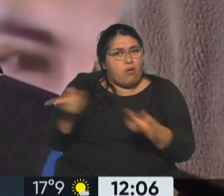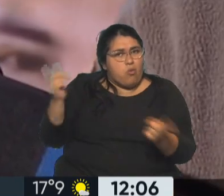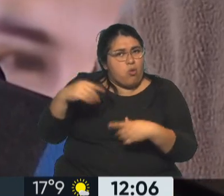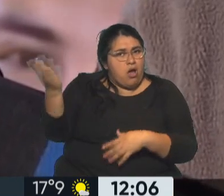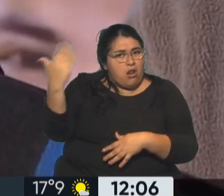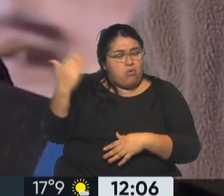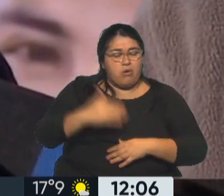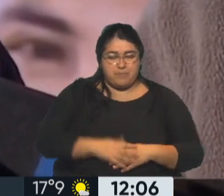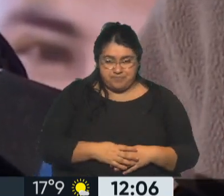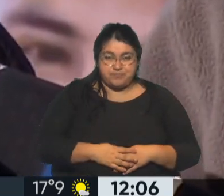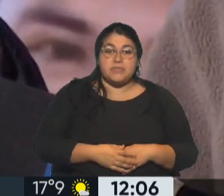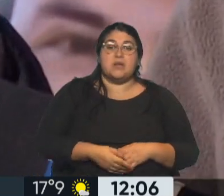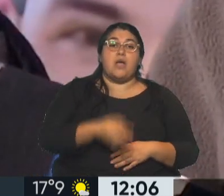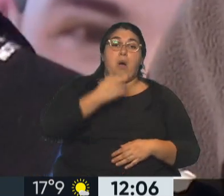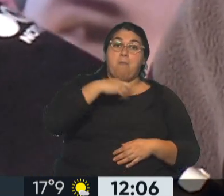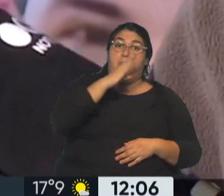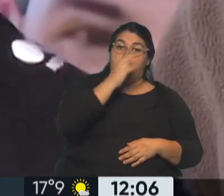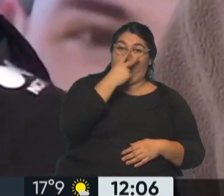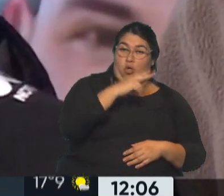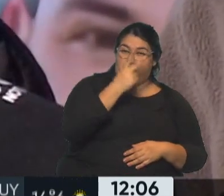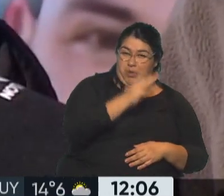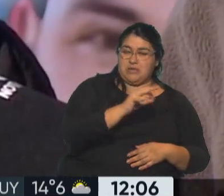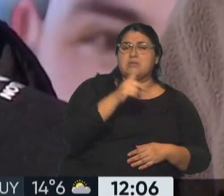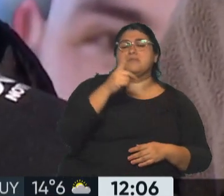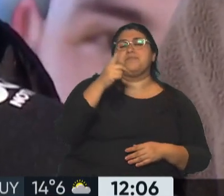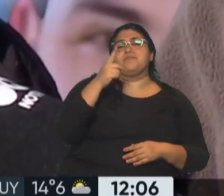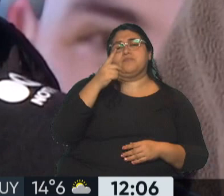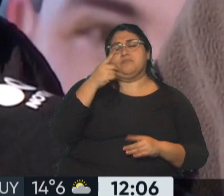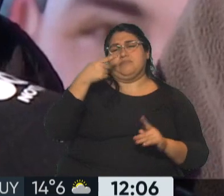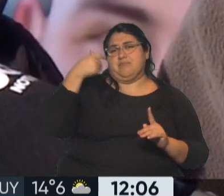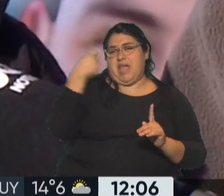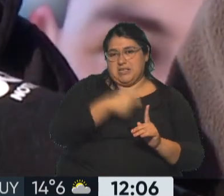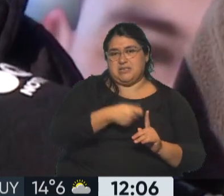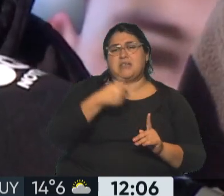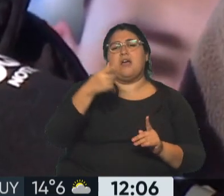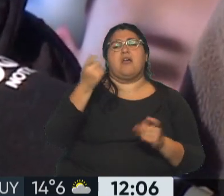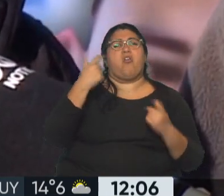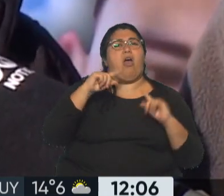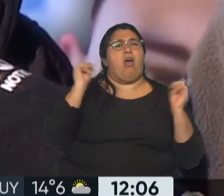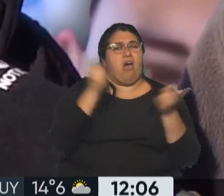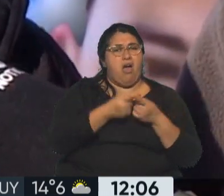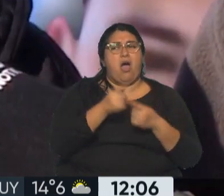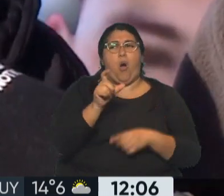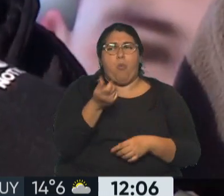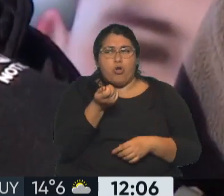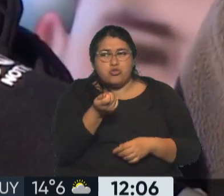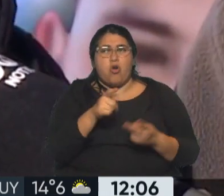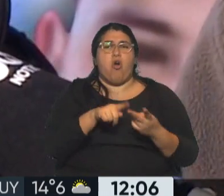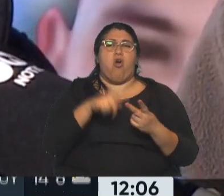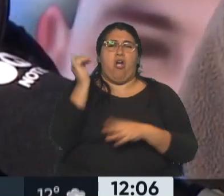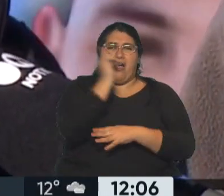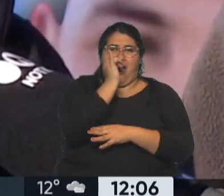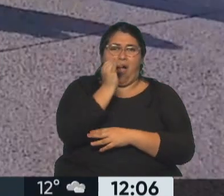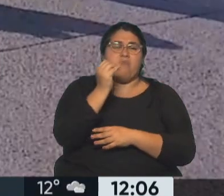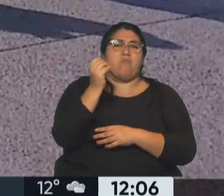2020 nos mataban a nosotros a Pablo. Nos prometieron muchas cosas. Nos prometieron cabinas, nos prometieron botones antipánico, cámaras de